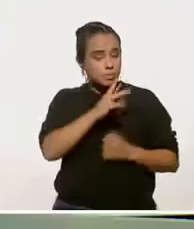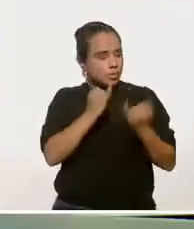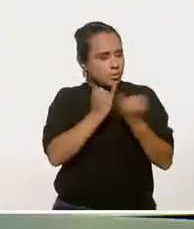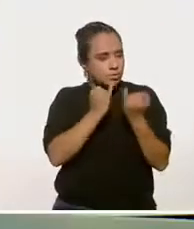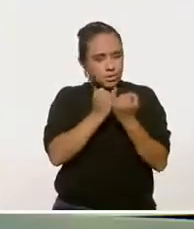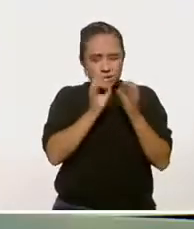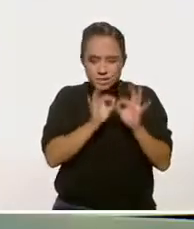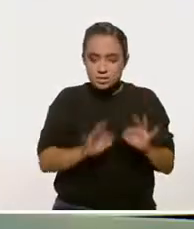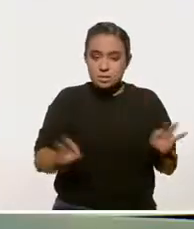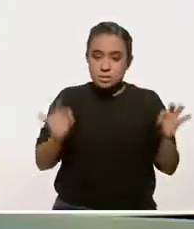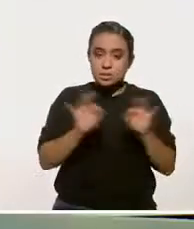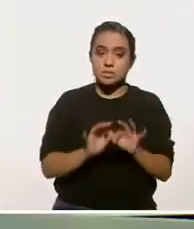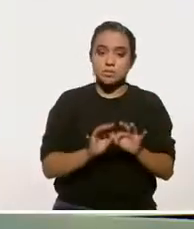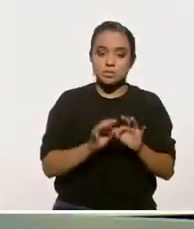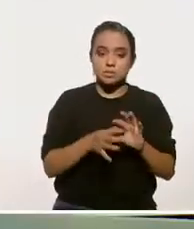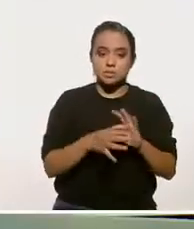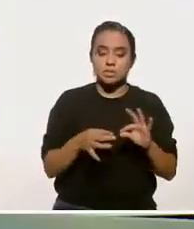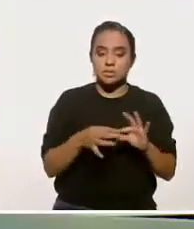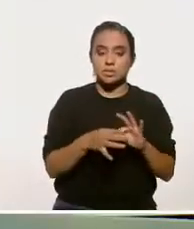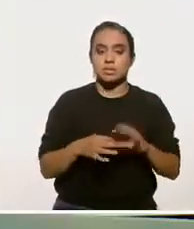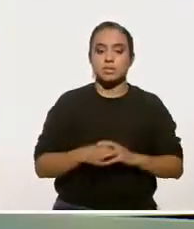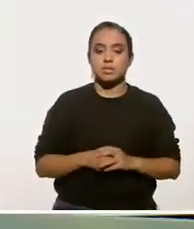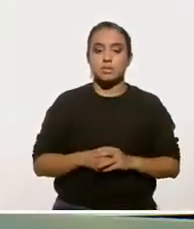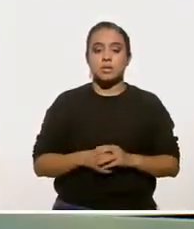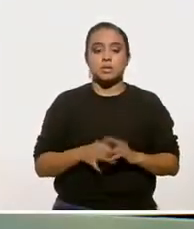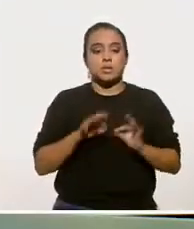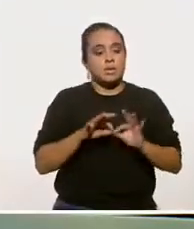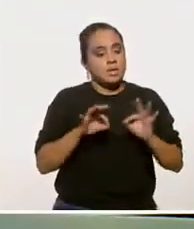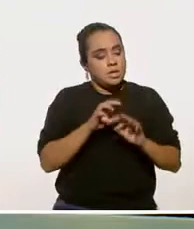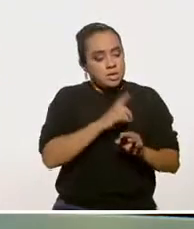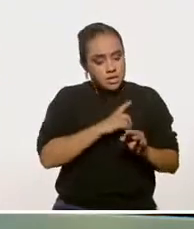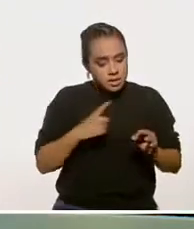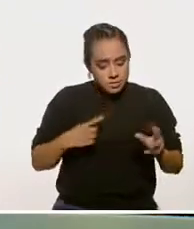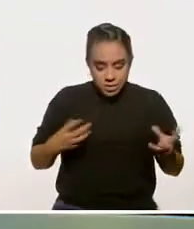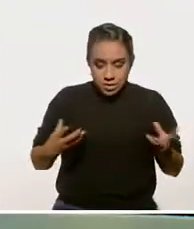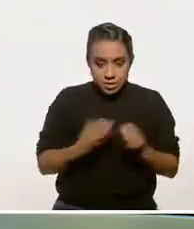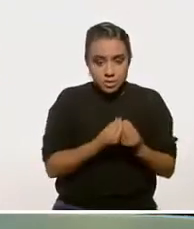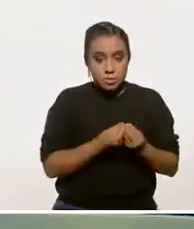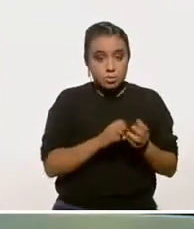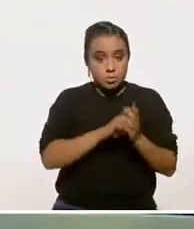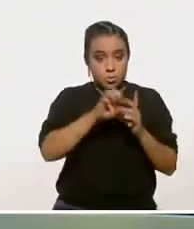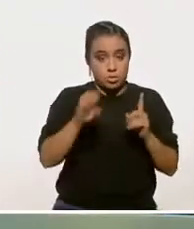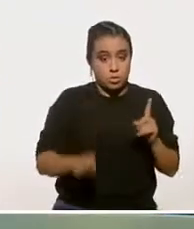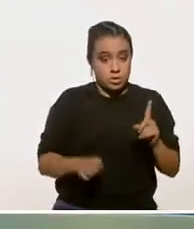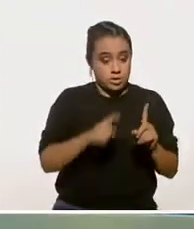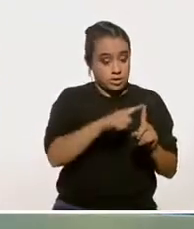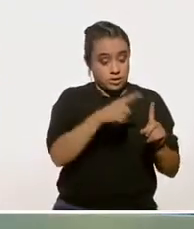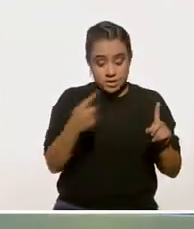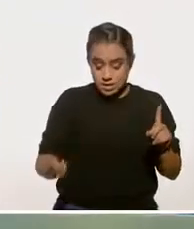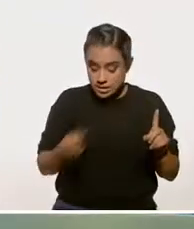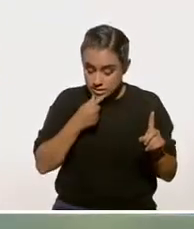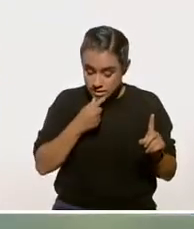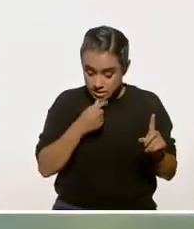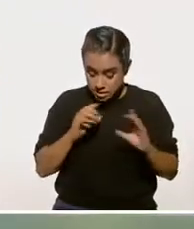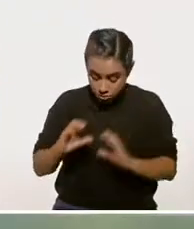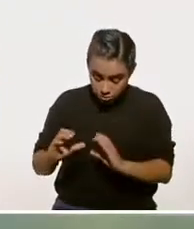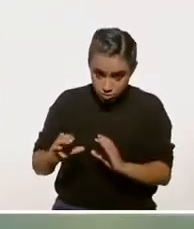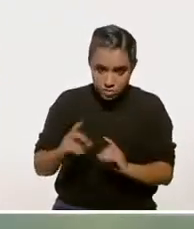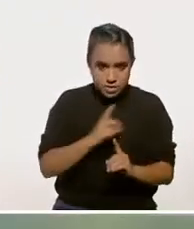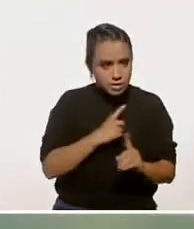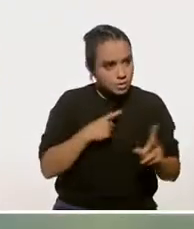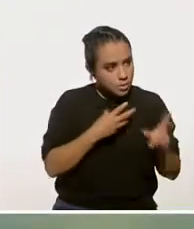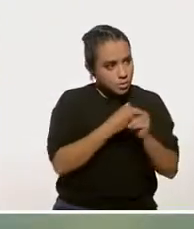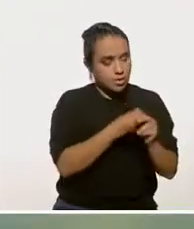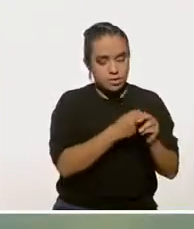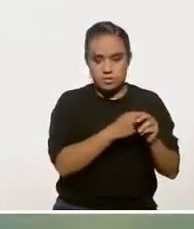importante decirlo, es indispensable acompañar a quienes estén cuidando a los niños y a las niñas. En